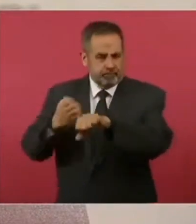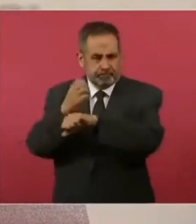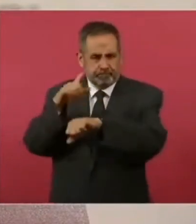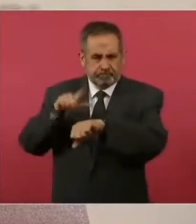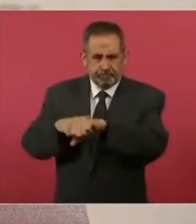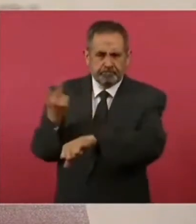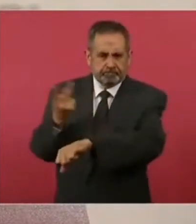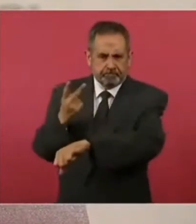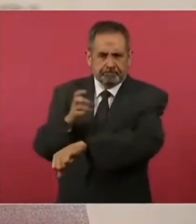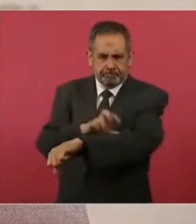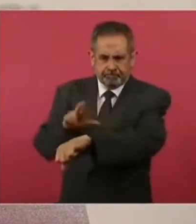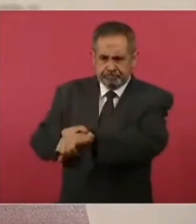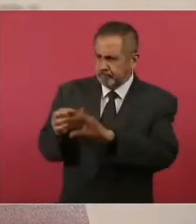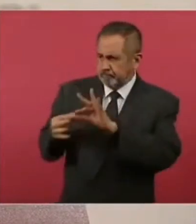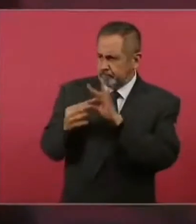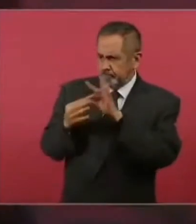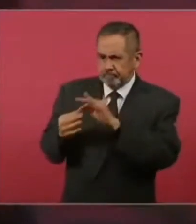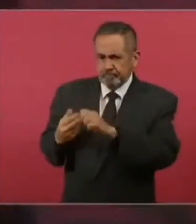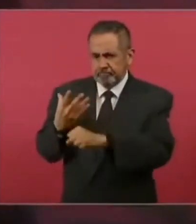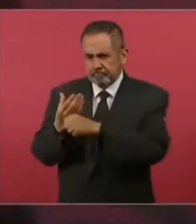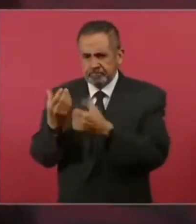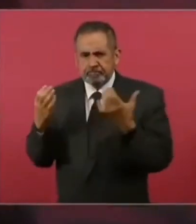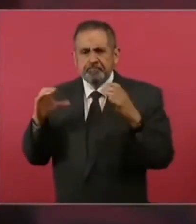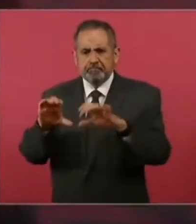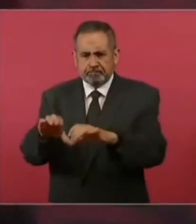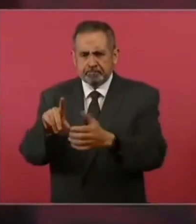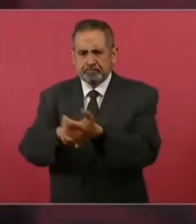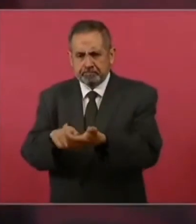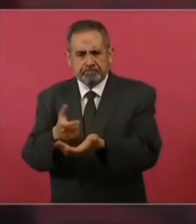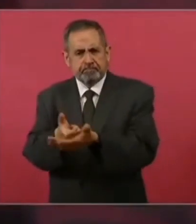estado y con los